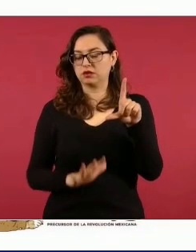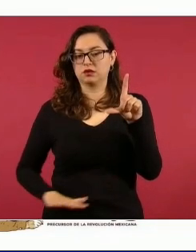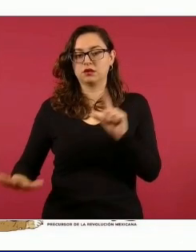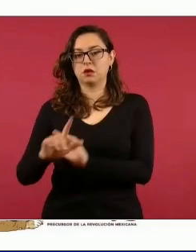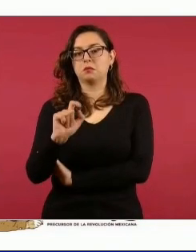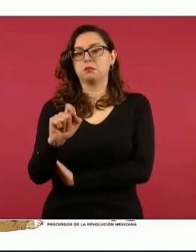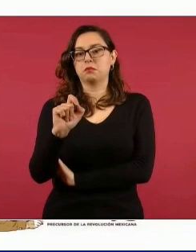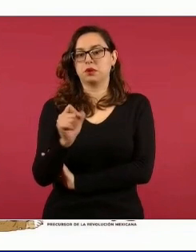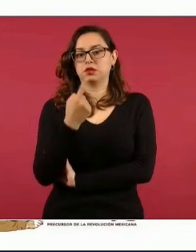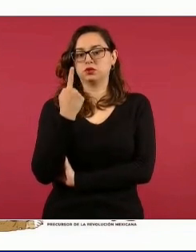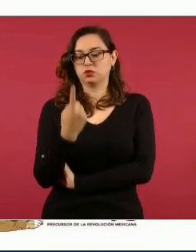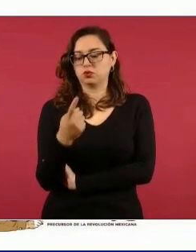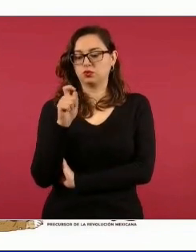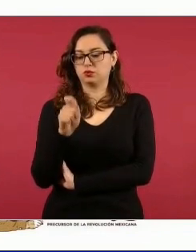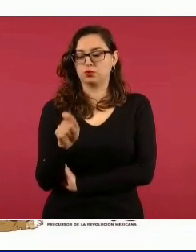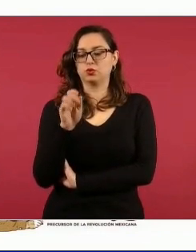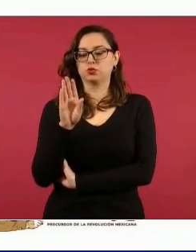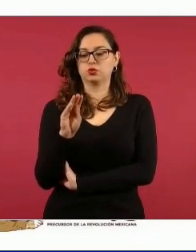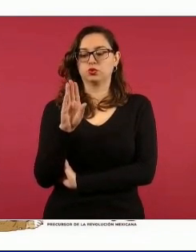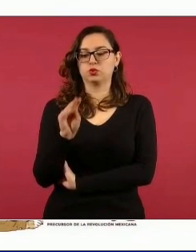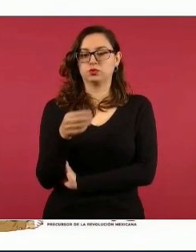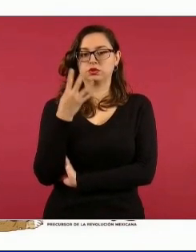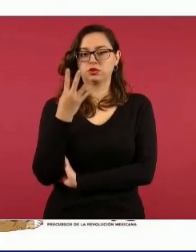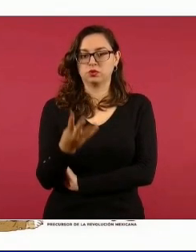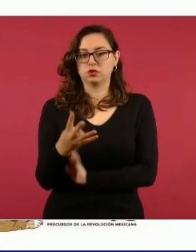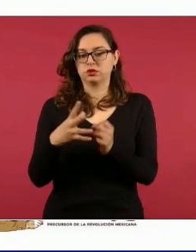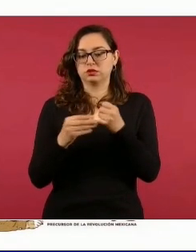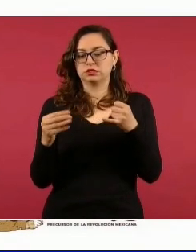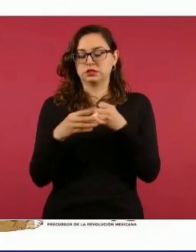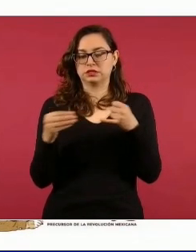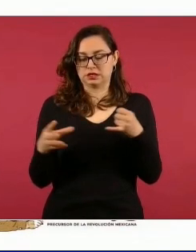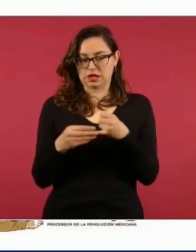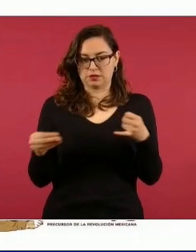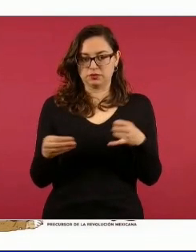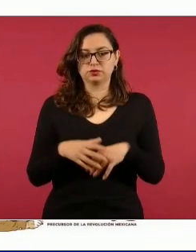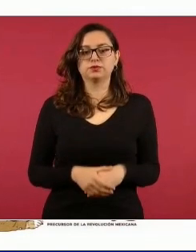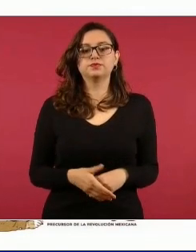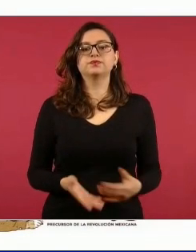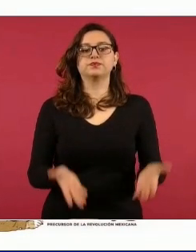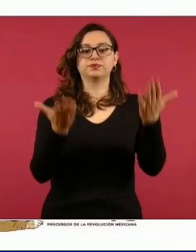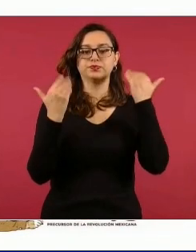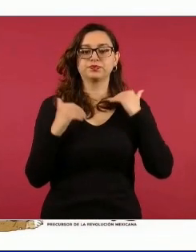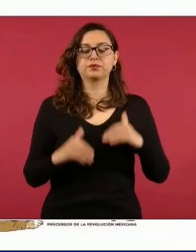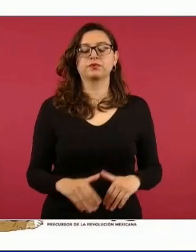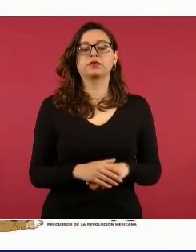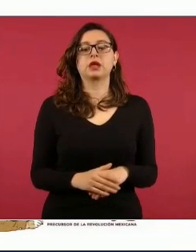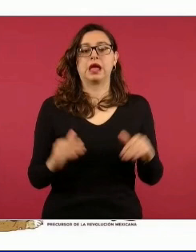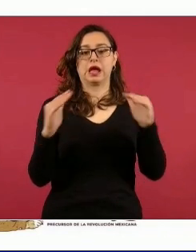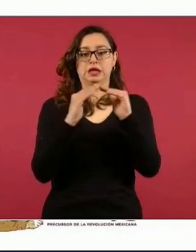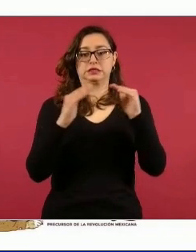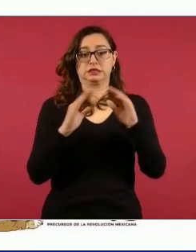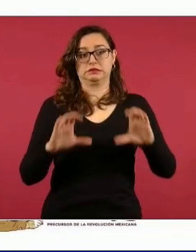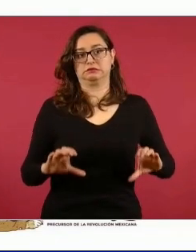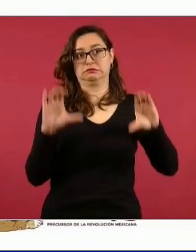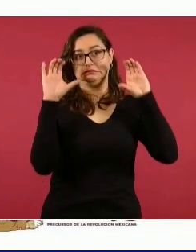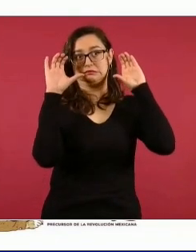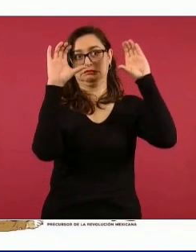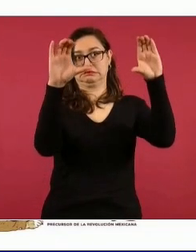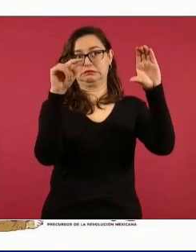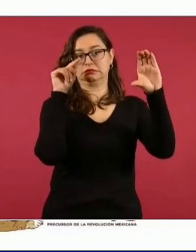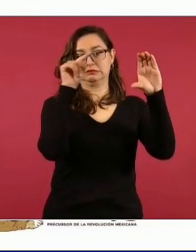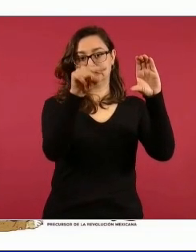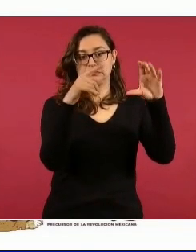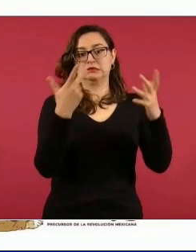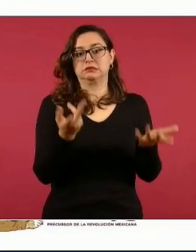de 21 pesos con 94 centavos. Ese mismo día, el precio internacional convertido a pesos y a litros